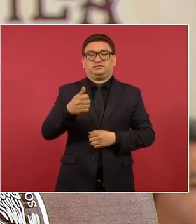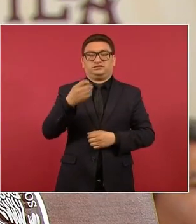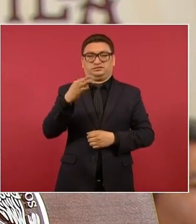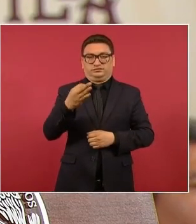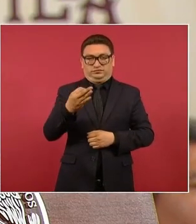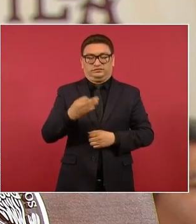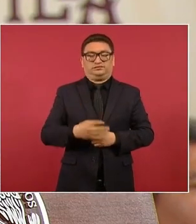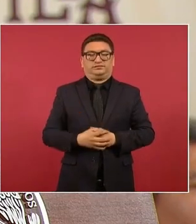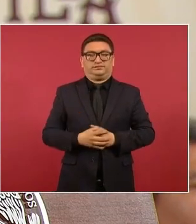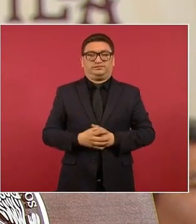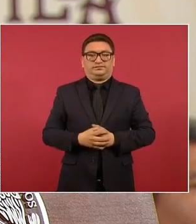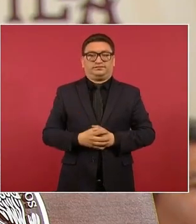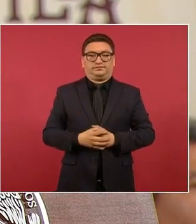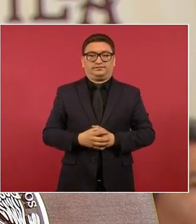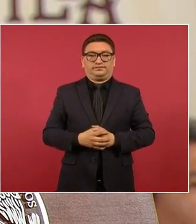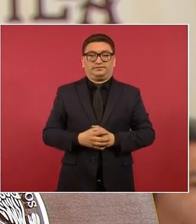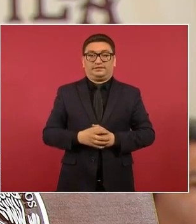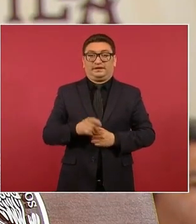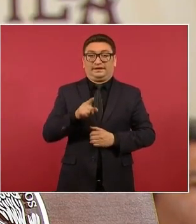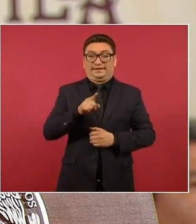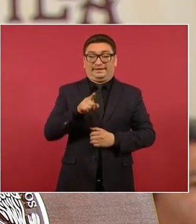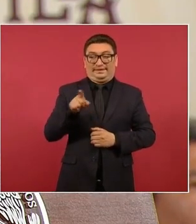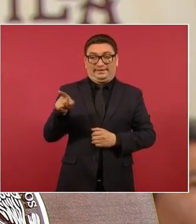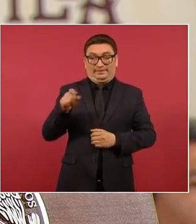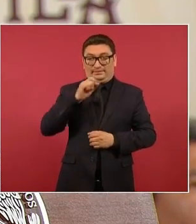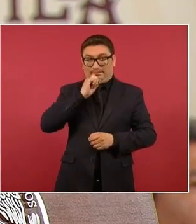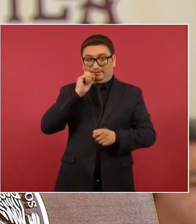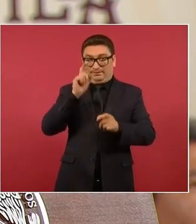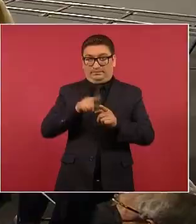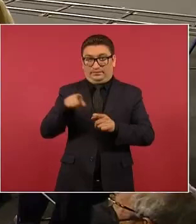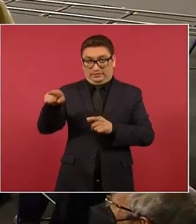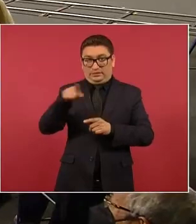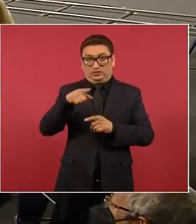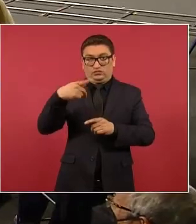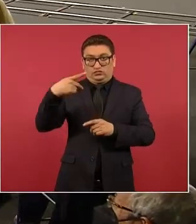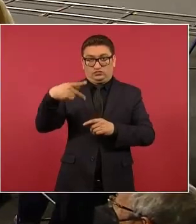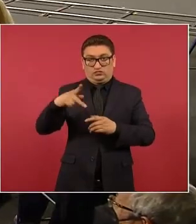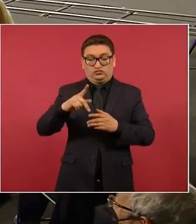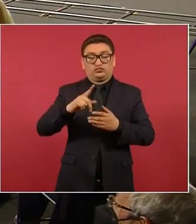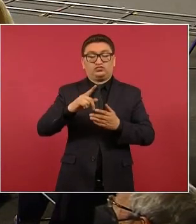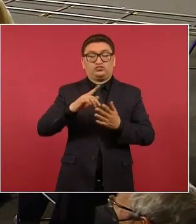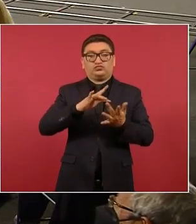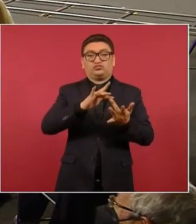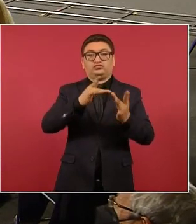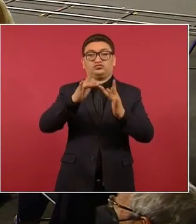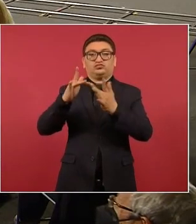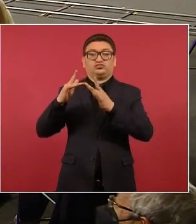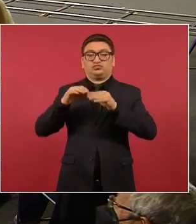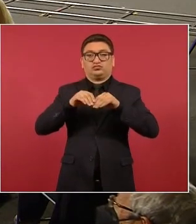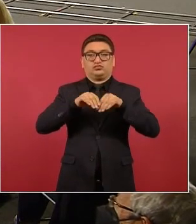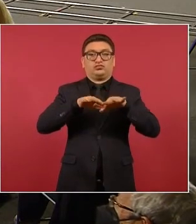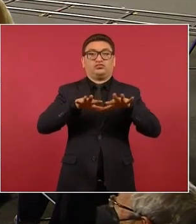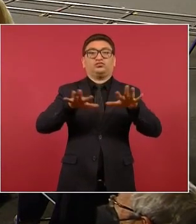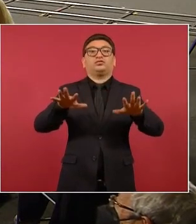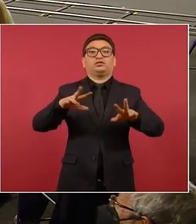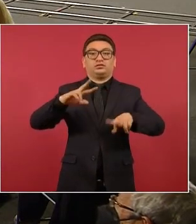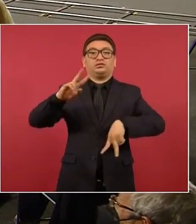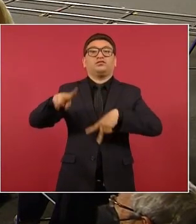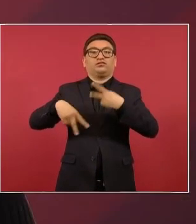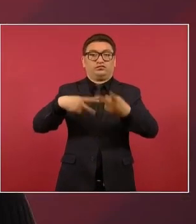febrero. Ellos mismos compartieron en sus redes sociales que habían